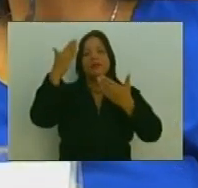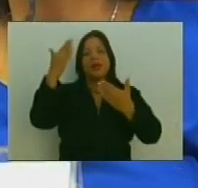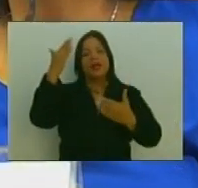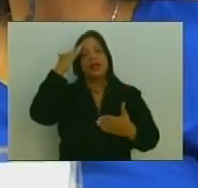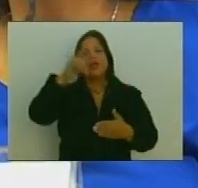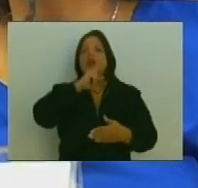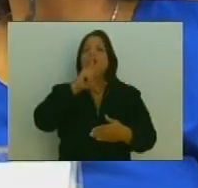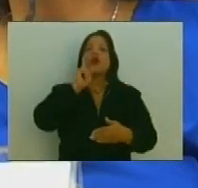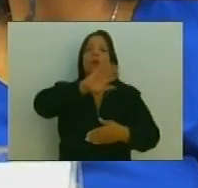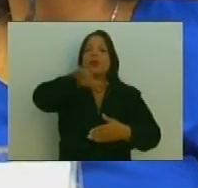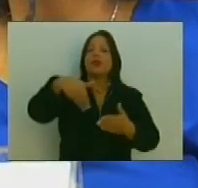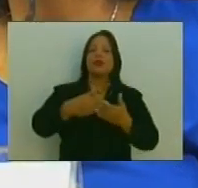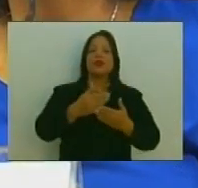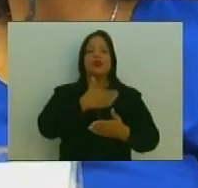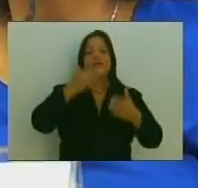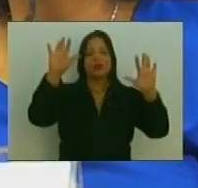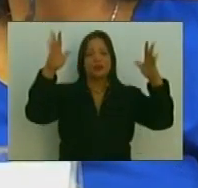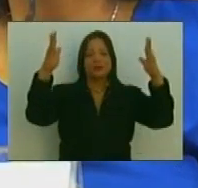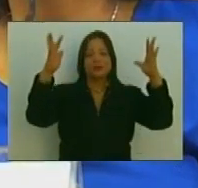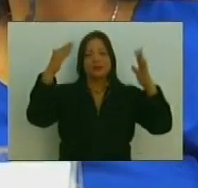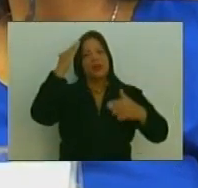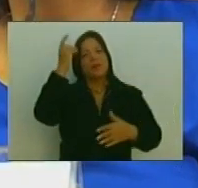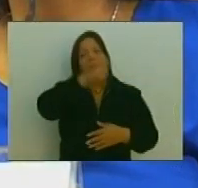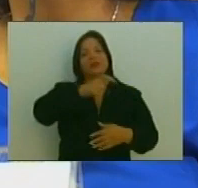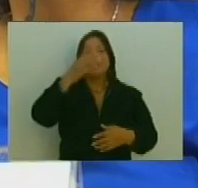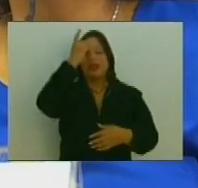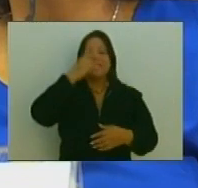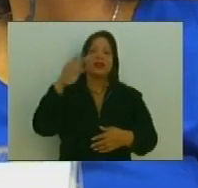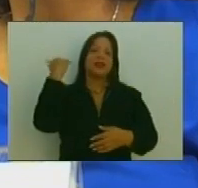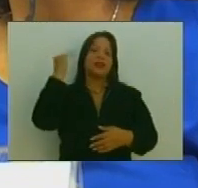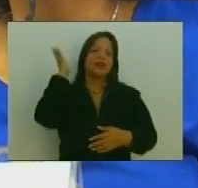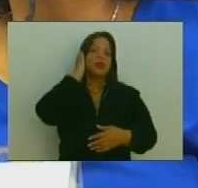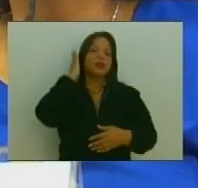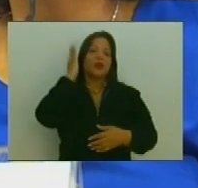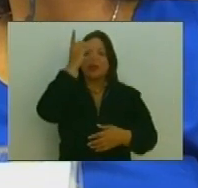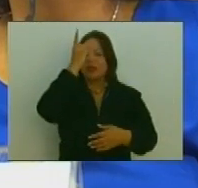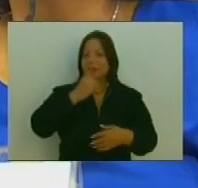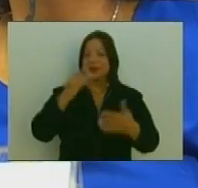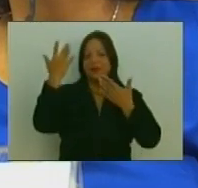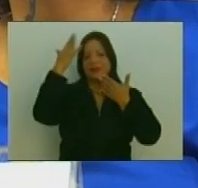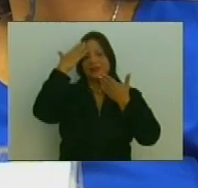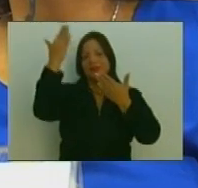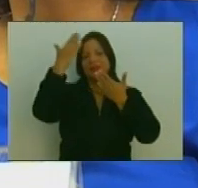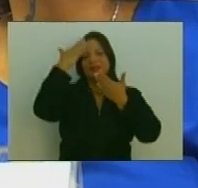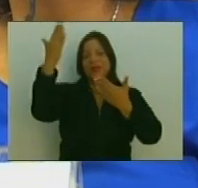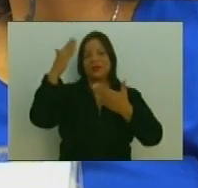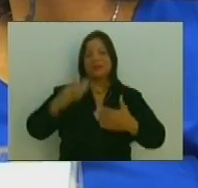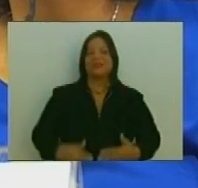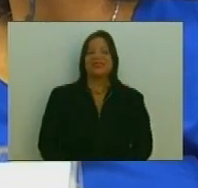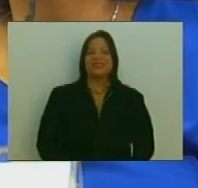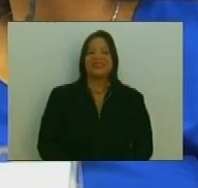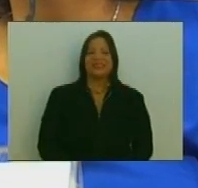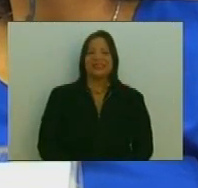en nombre de todos nosotros a las personas con discapacidad en Venezuela.